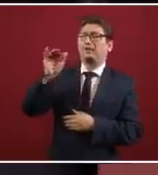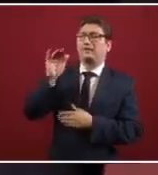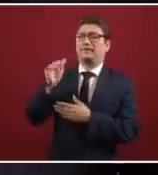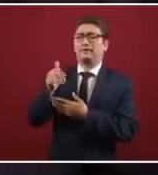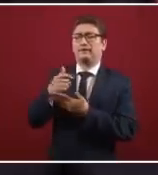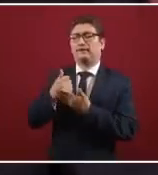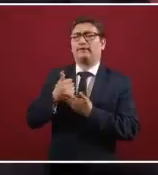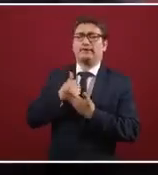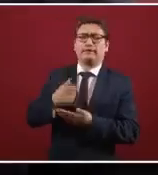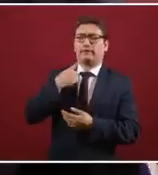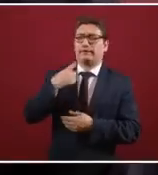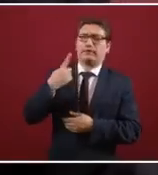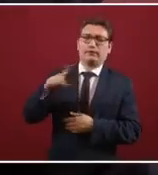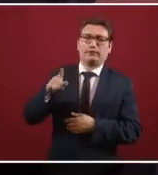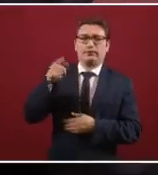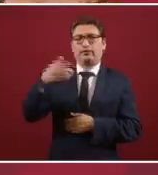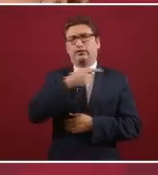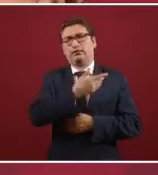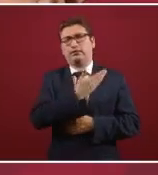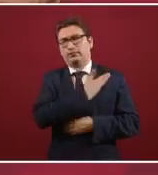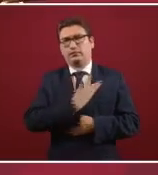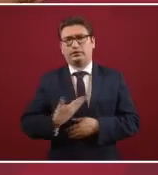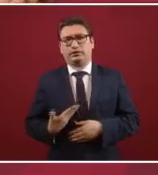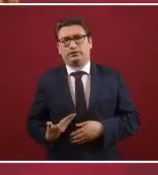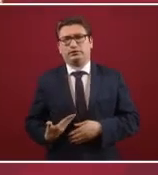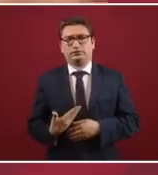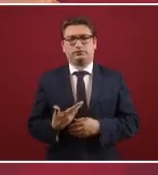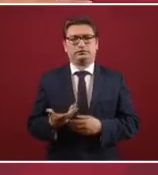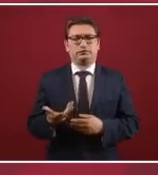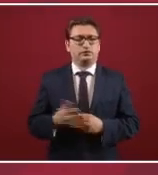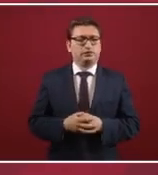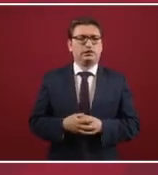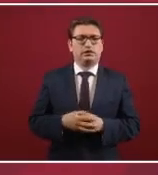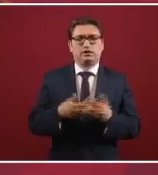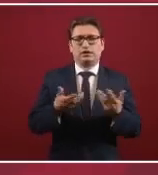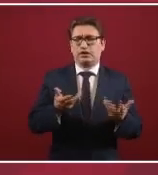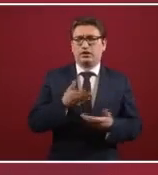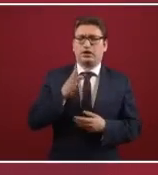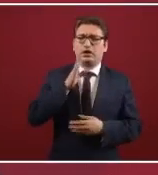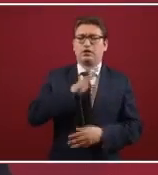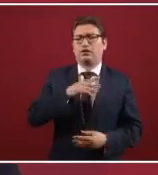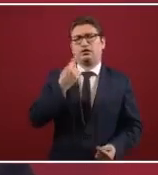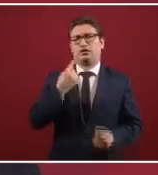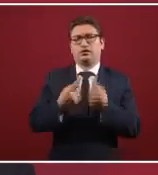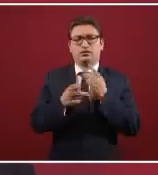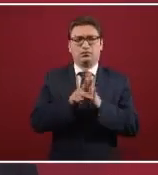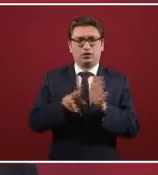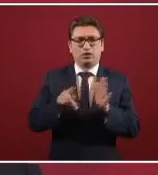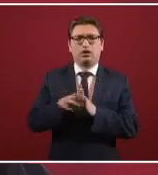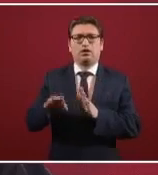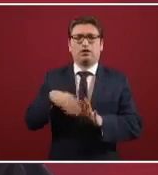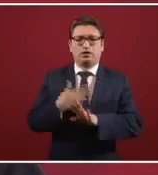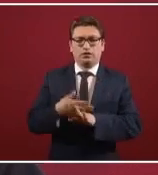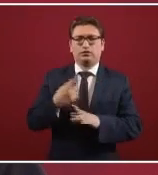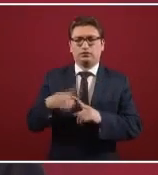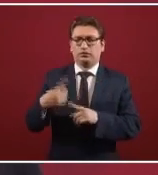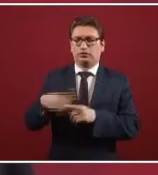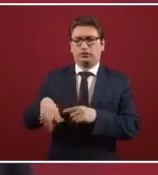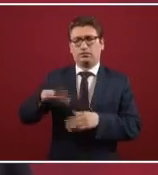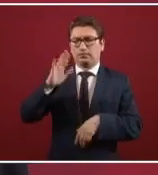no sé si esté el presidente está agrediendo a los medios más